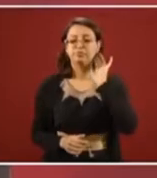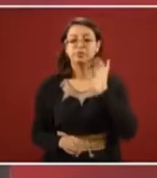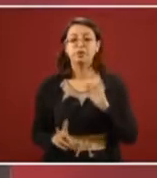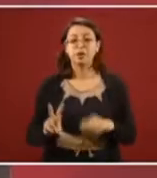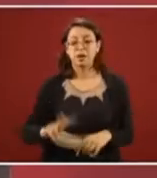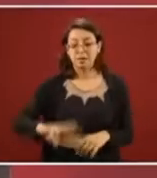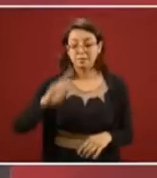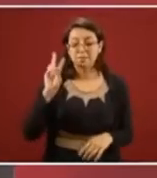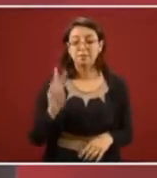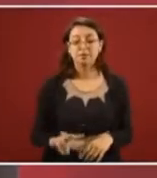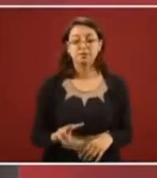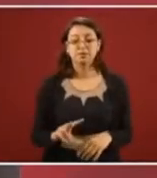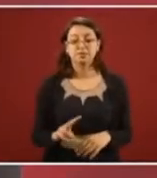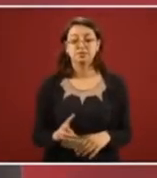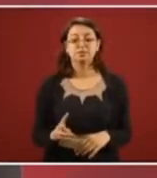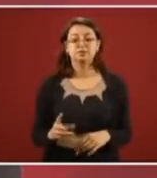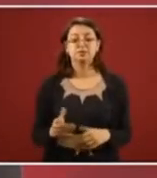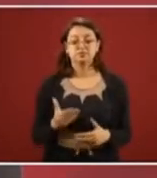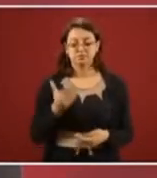cabo